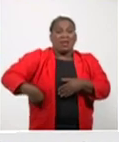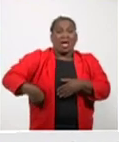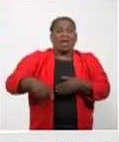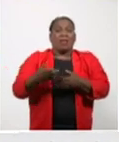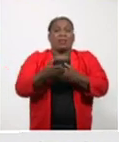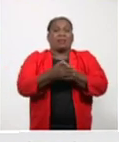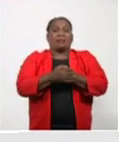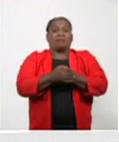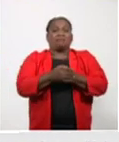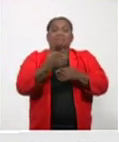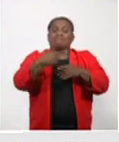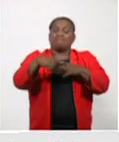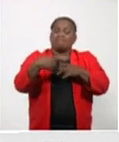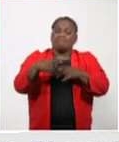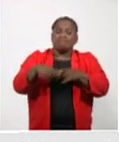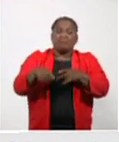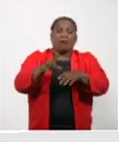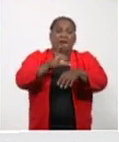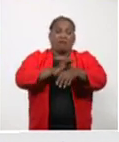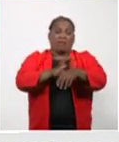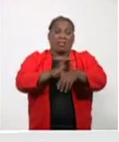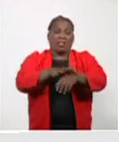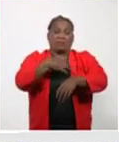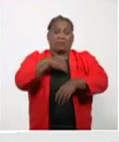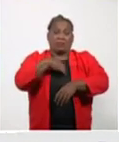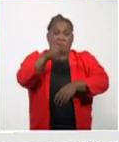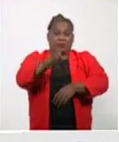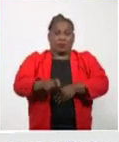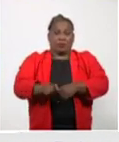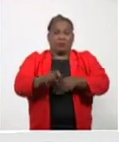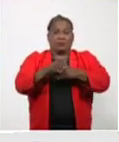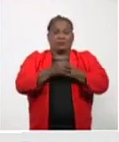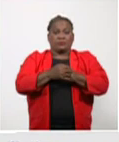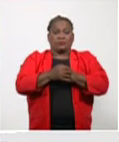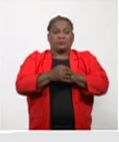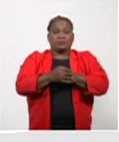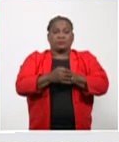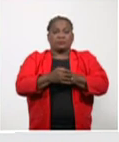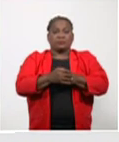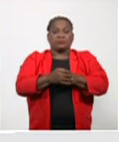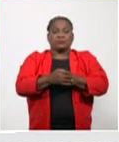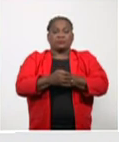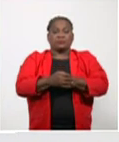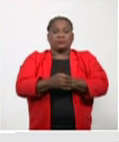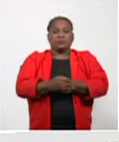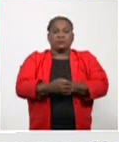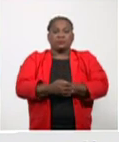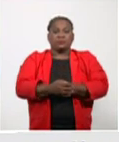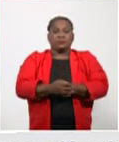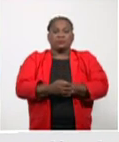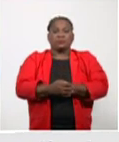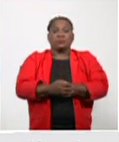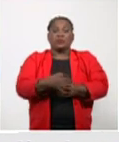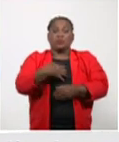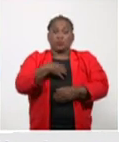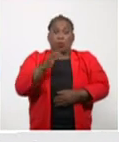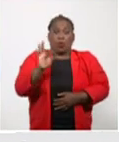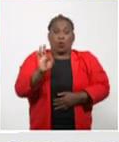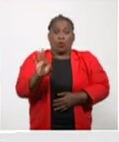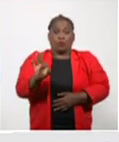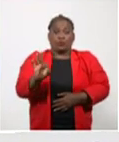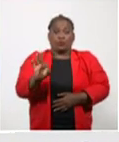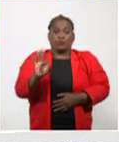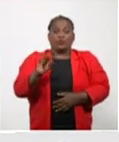Son las comorbilidades que presentaba esta paciente. Estuvo 8 días